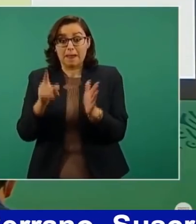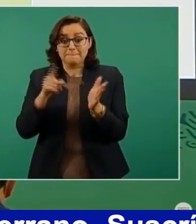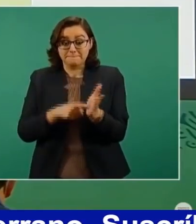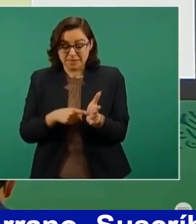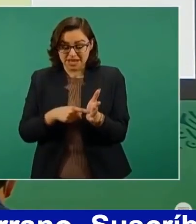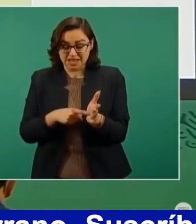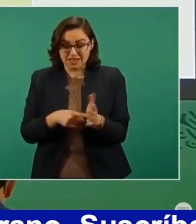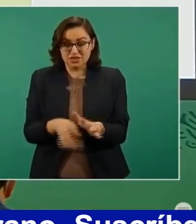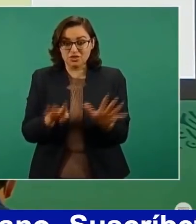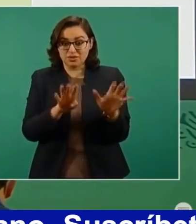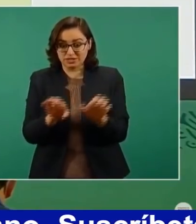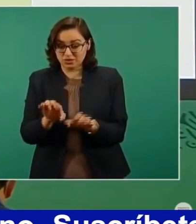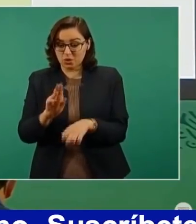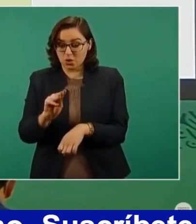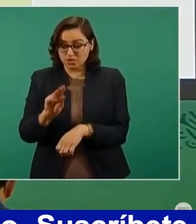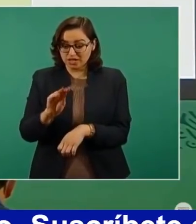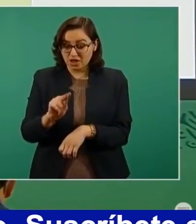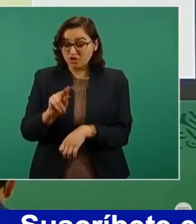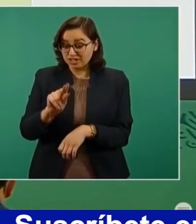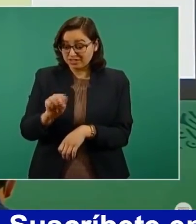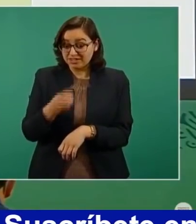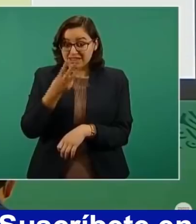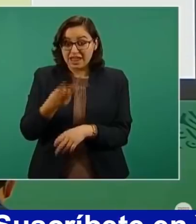a veces lo aumentaban